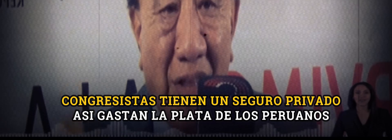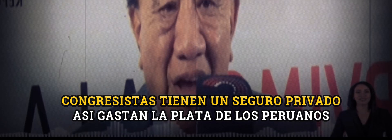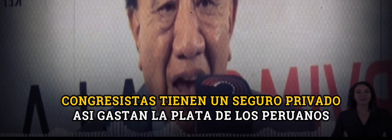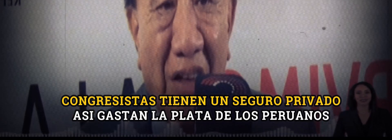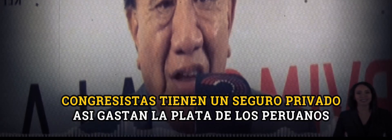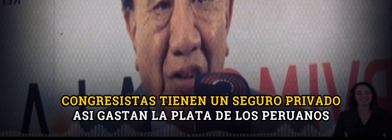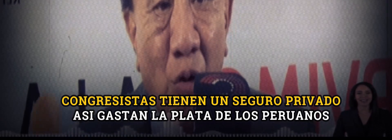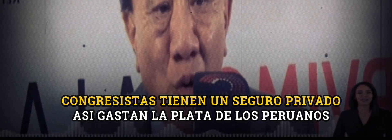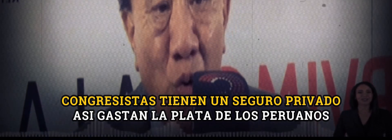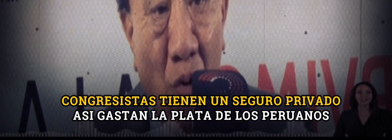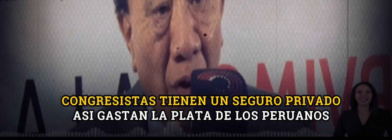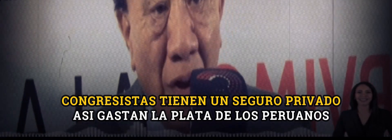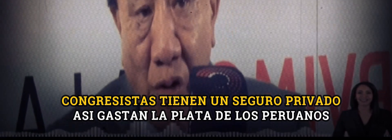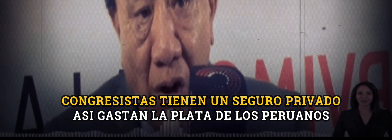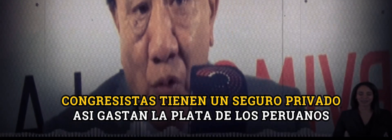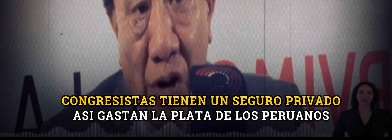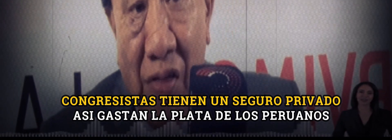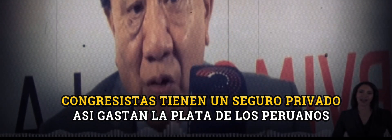no